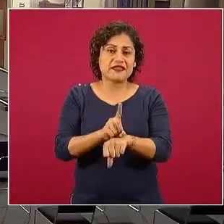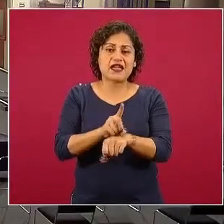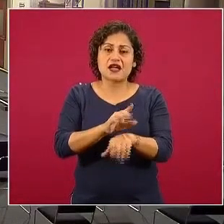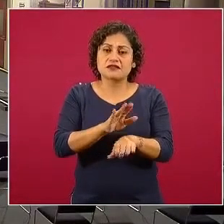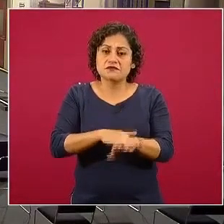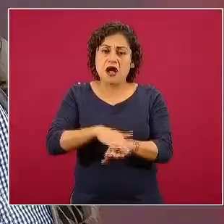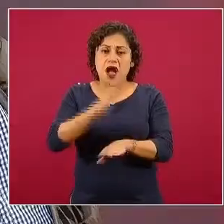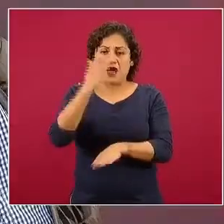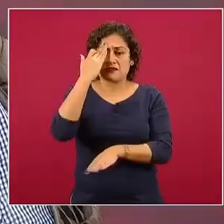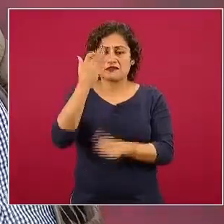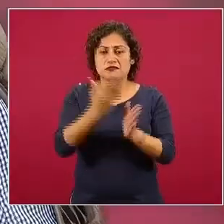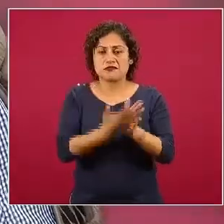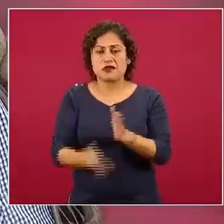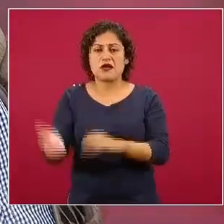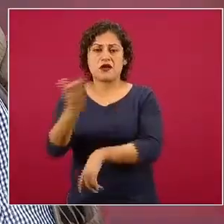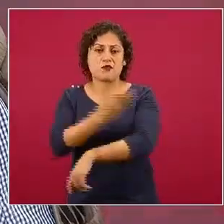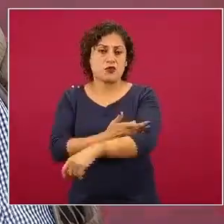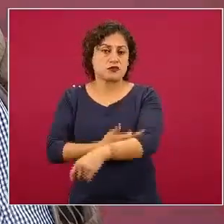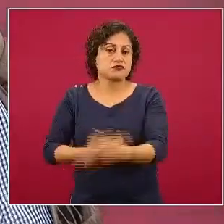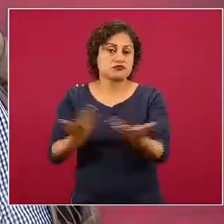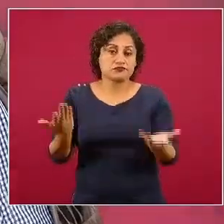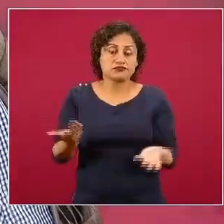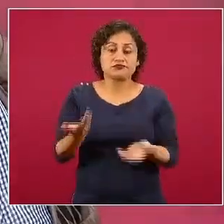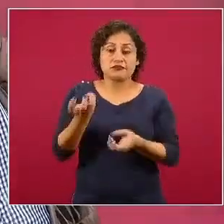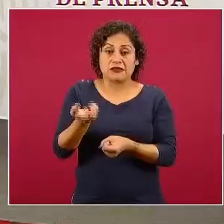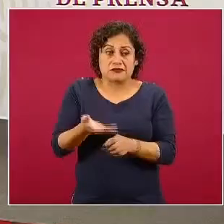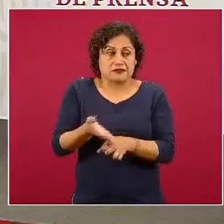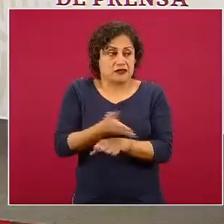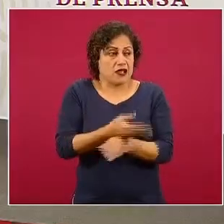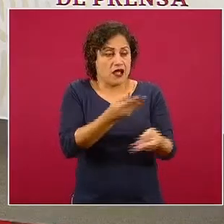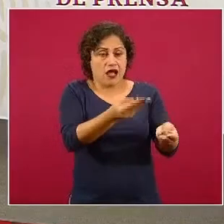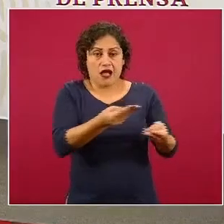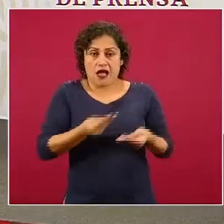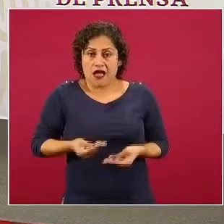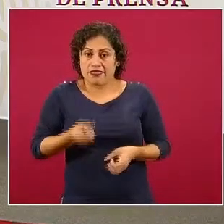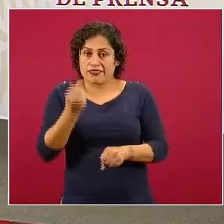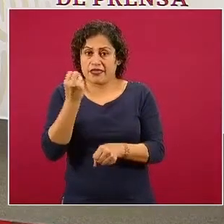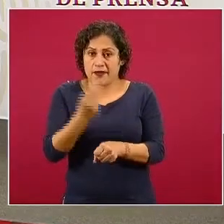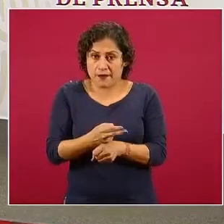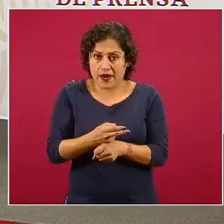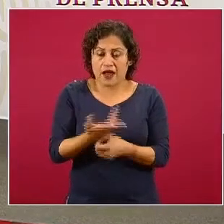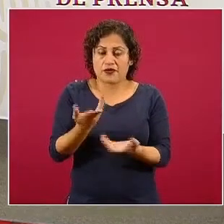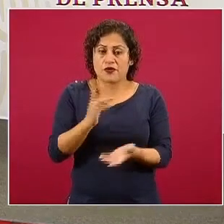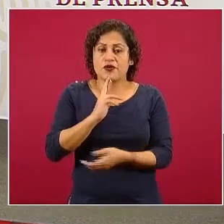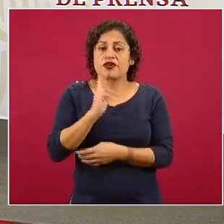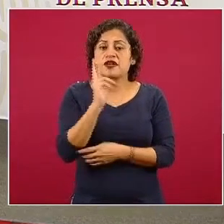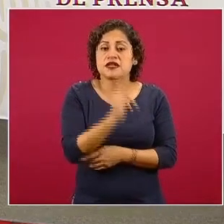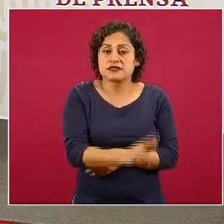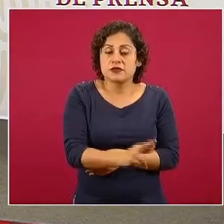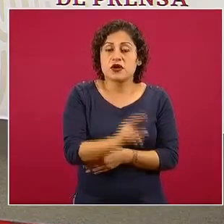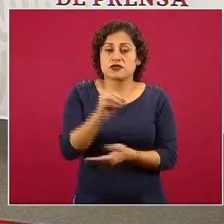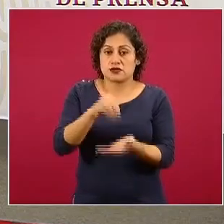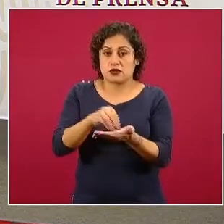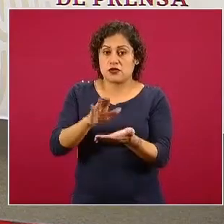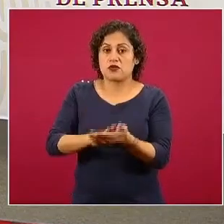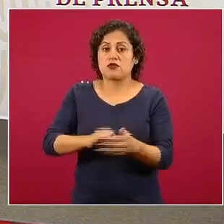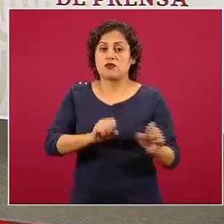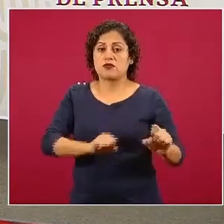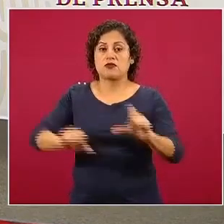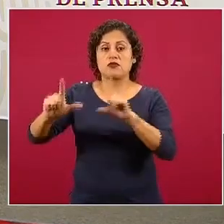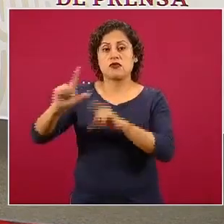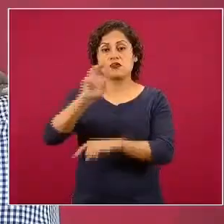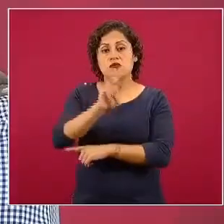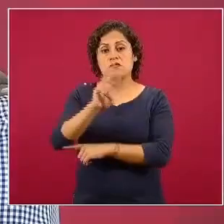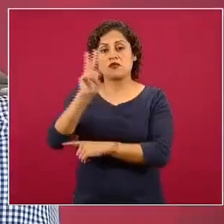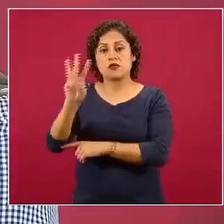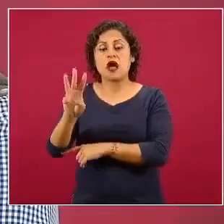muestra debería de ser no solamente recibida, sino también expresado un resultado en la plataforma, se han llevado más